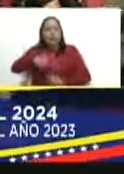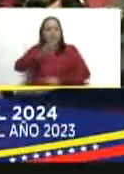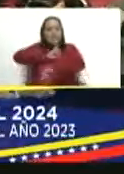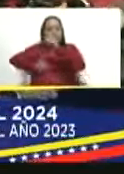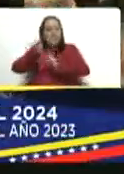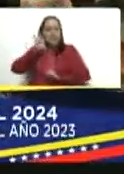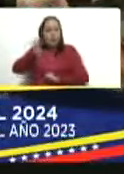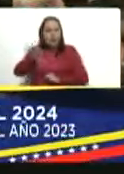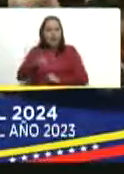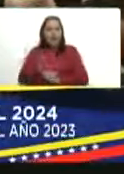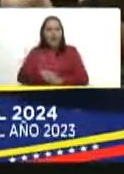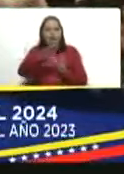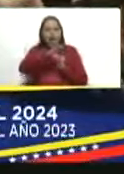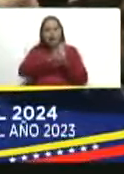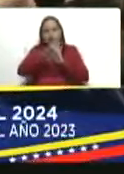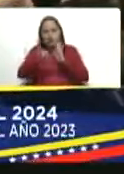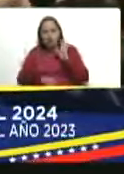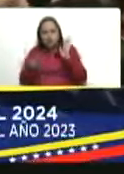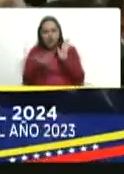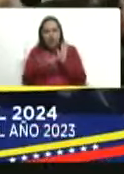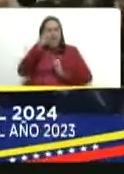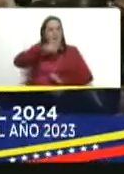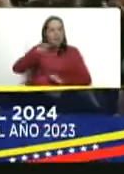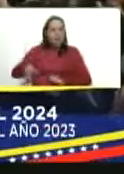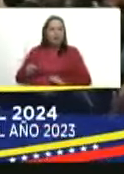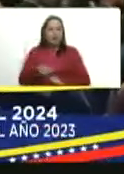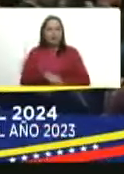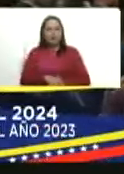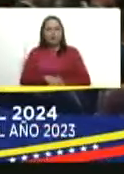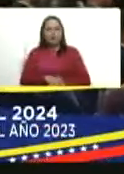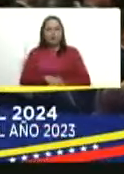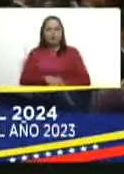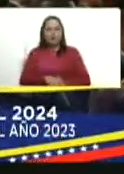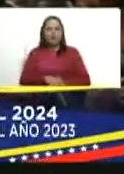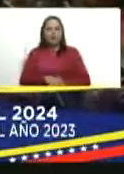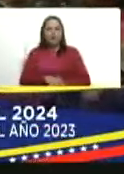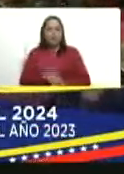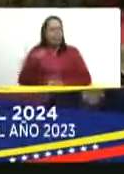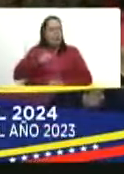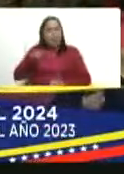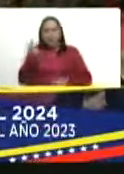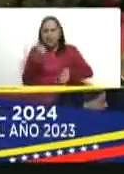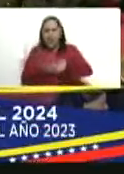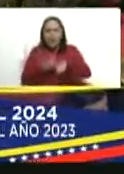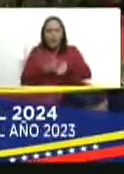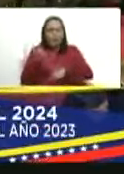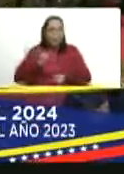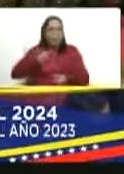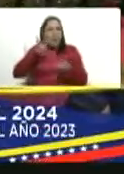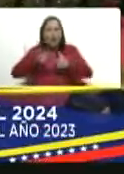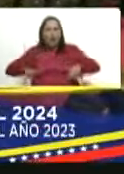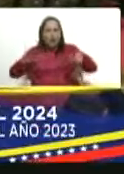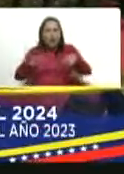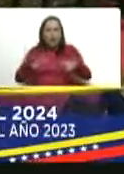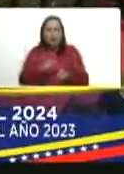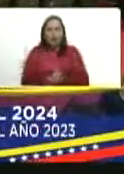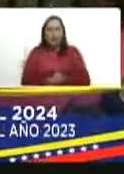patria, la Constitución y el pueblo. Cuando salga, donde salga y lo que